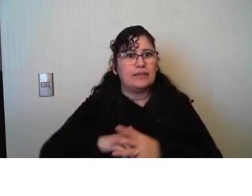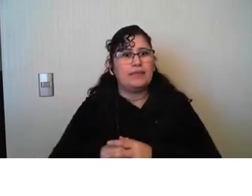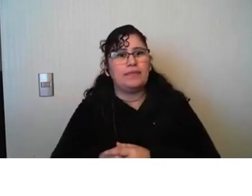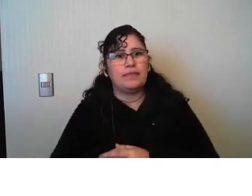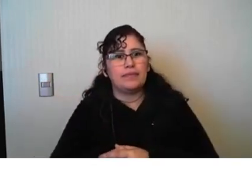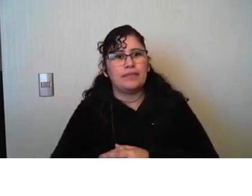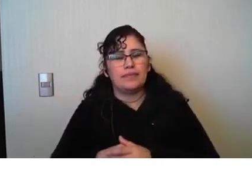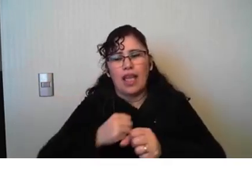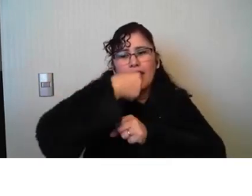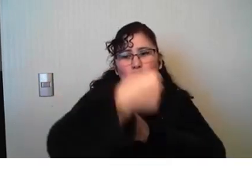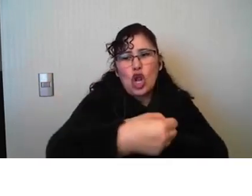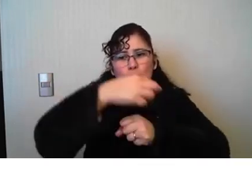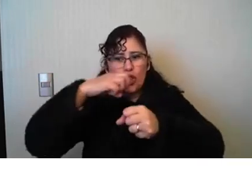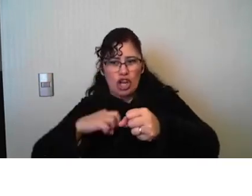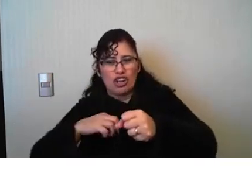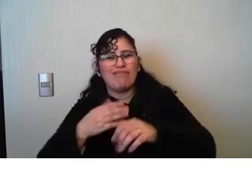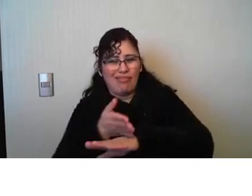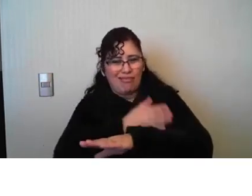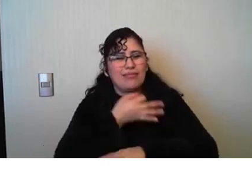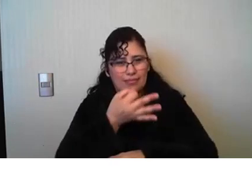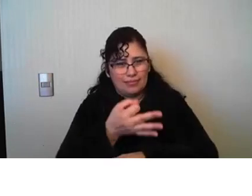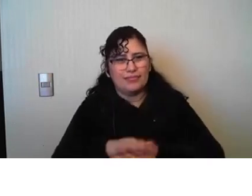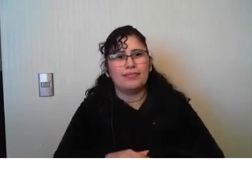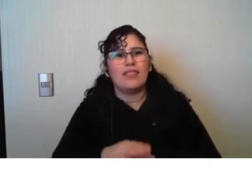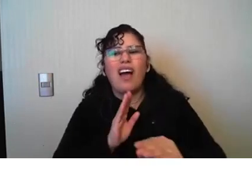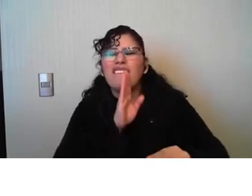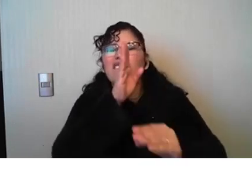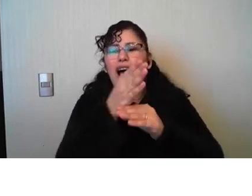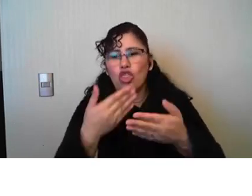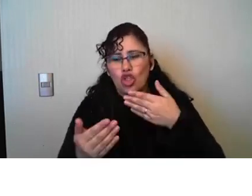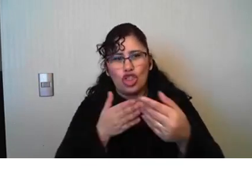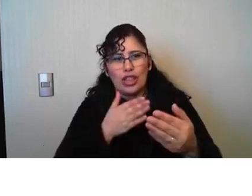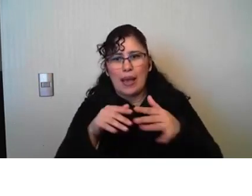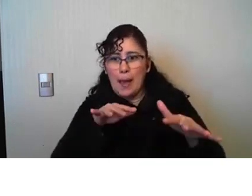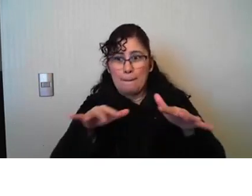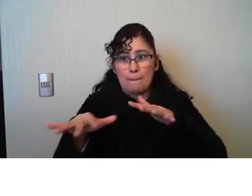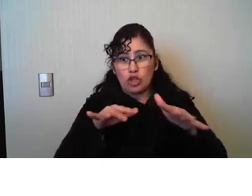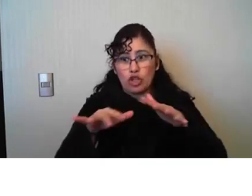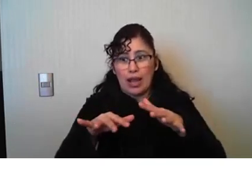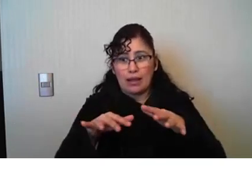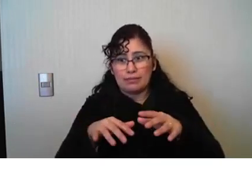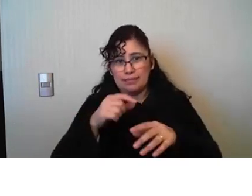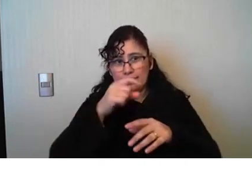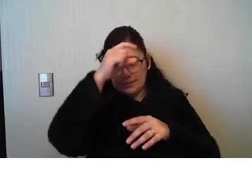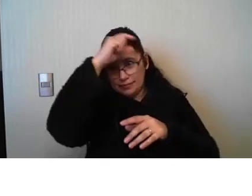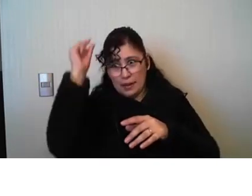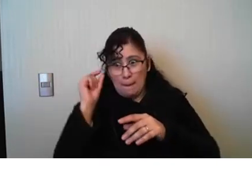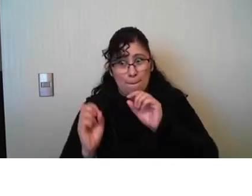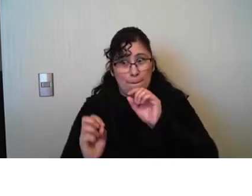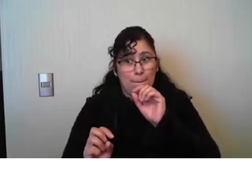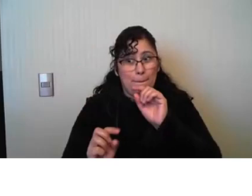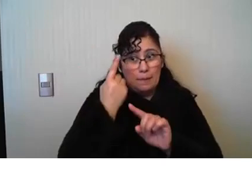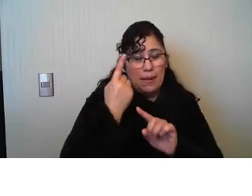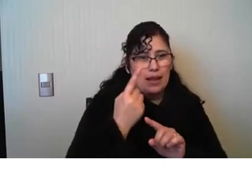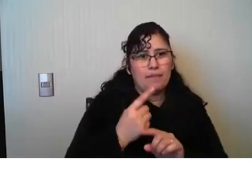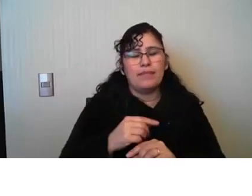posterior. ¿Y hacia dónde va? Hacia el área motora primaria y hacia el área